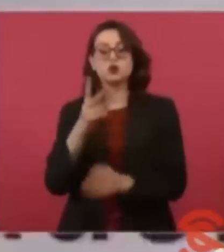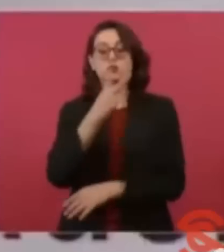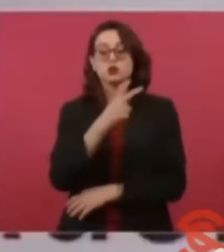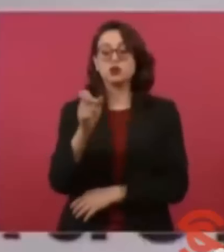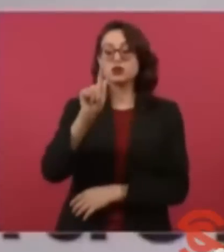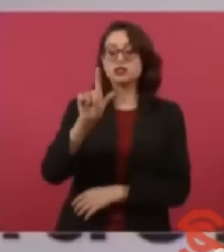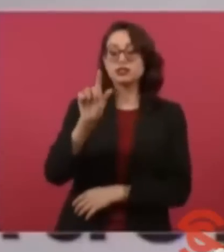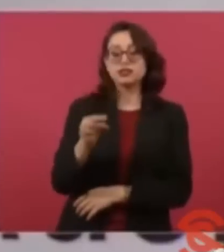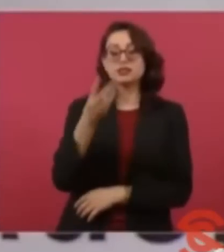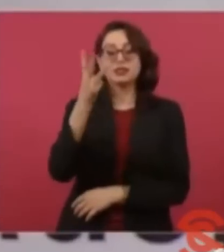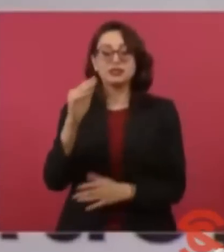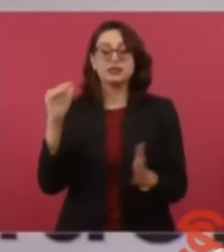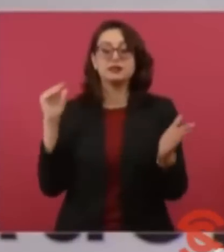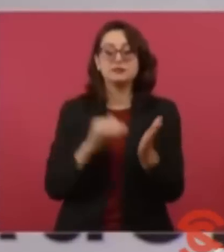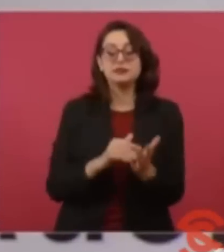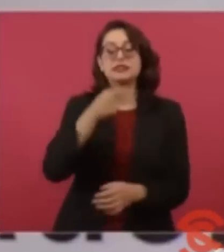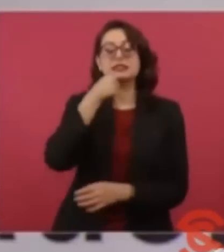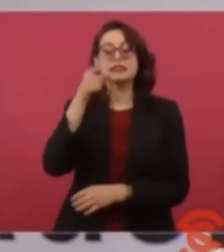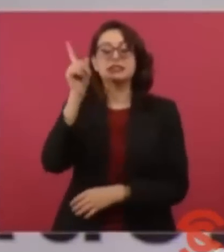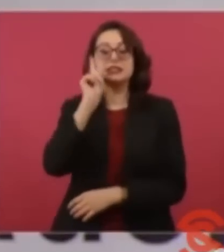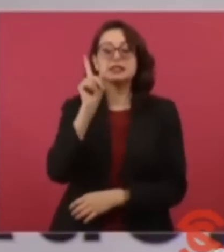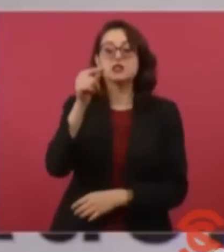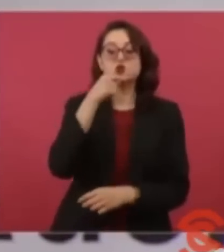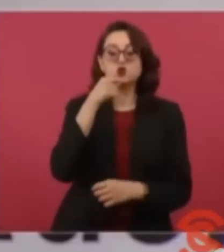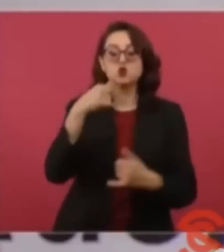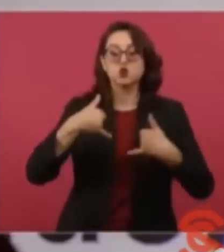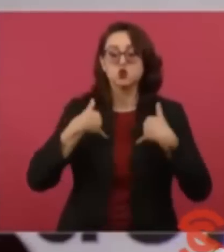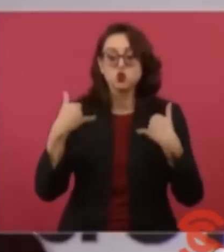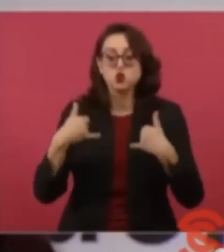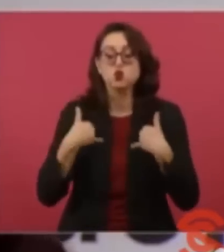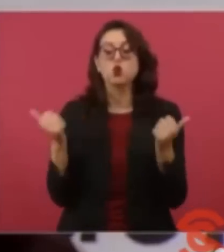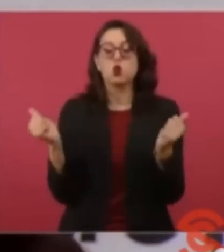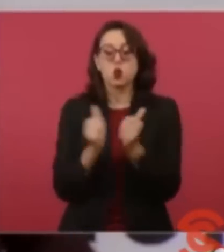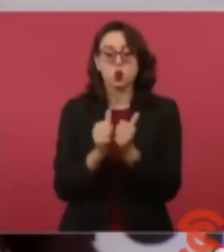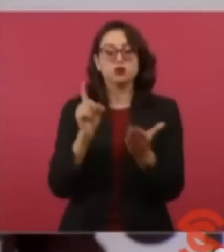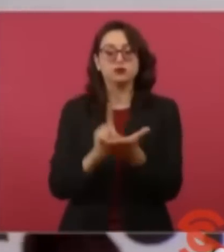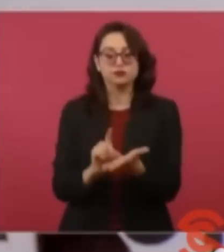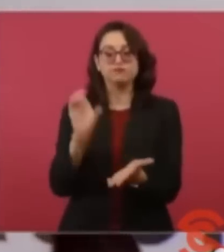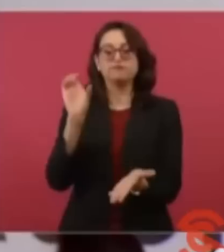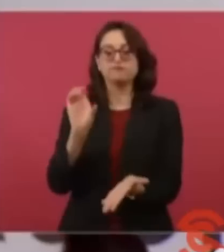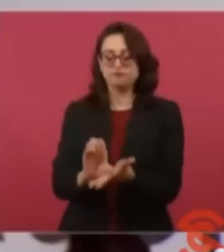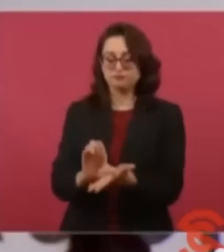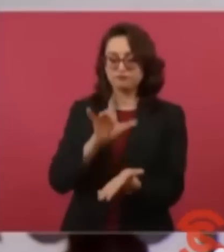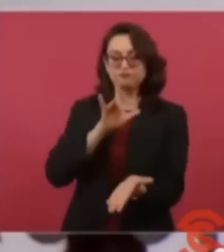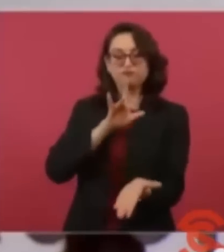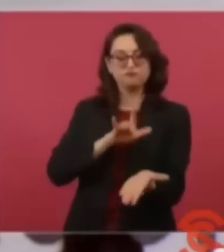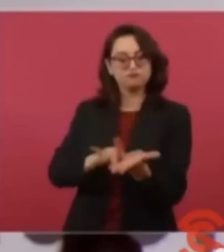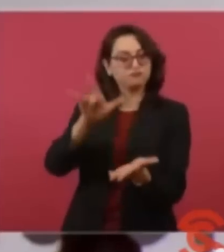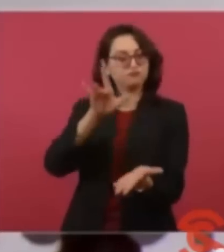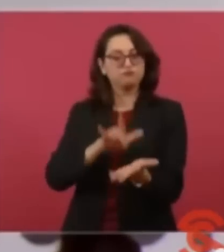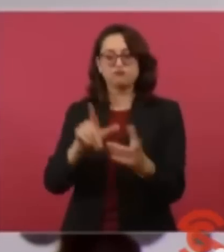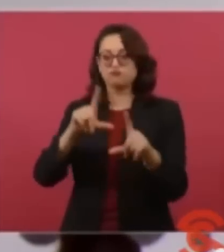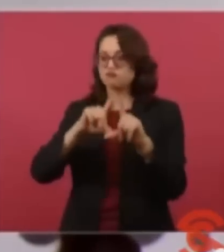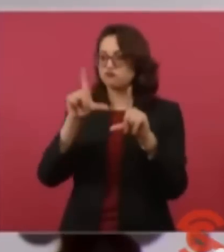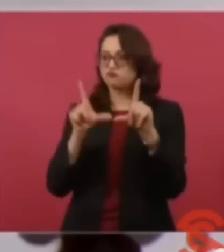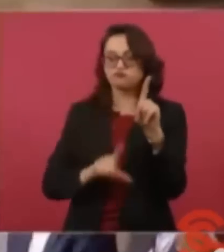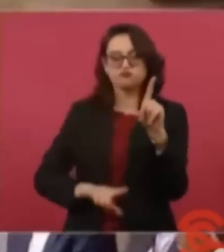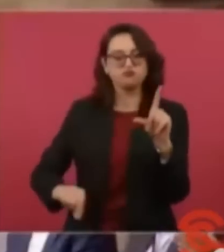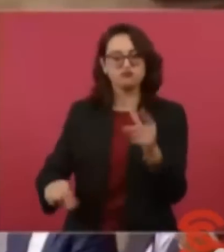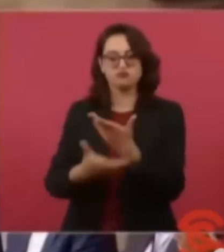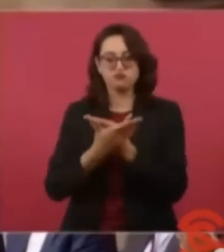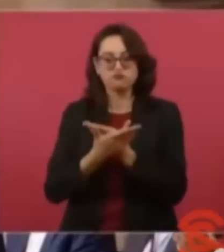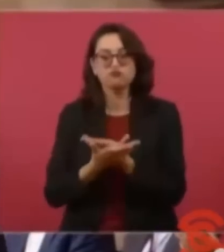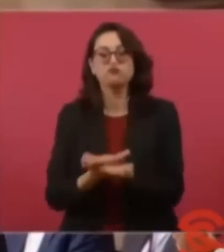1,273,000 niñas, niños y jóvenes con discapacidad en todo el país y